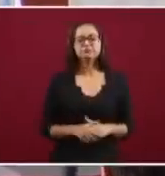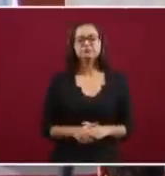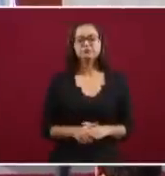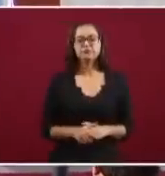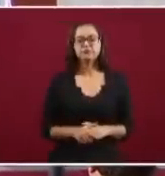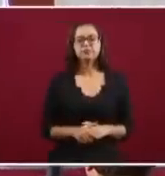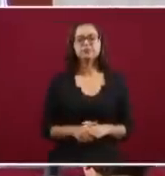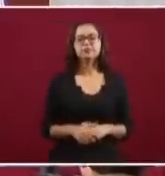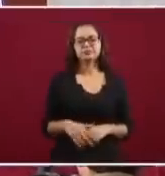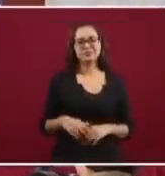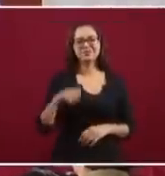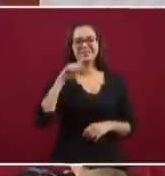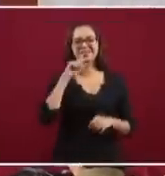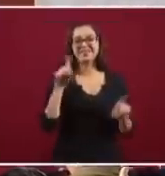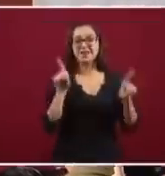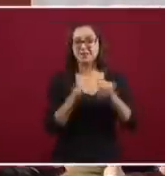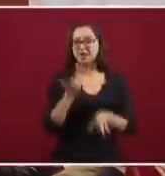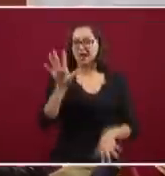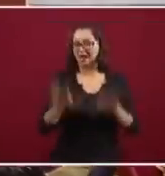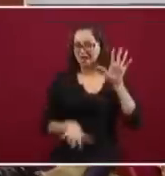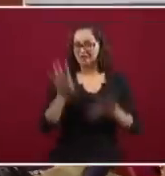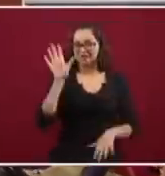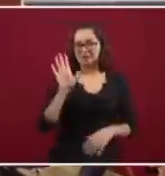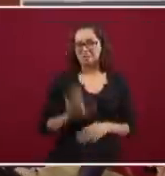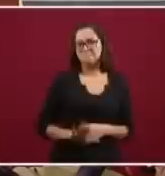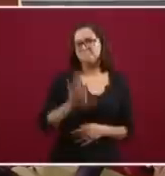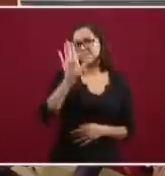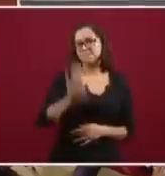Porque también parece como